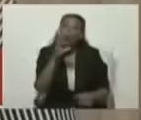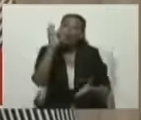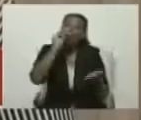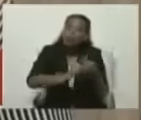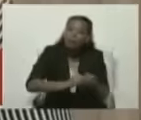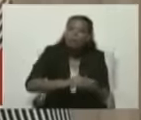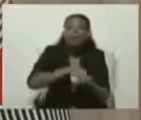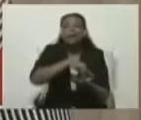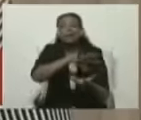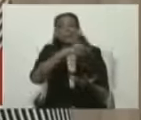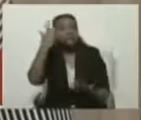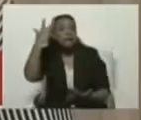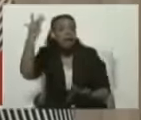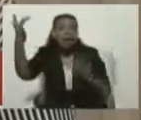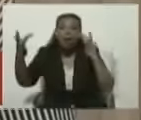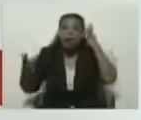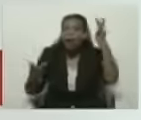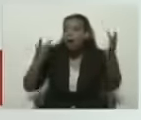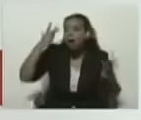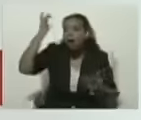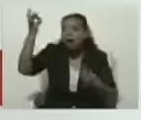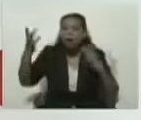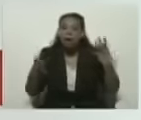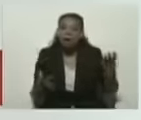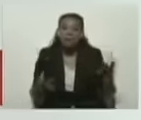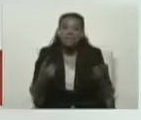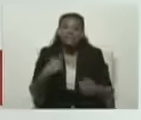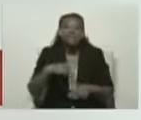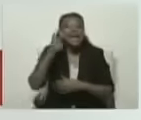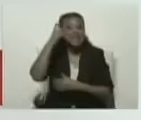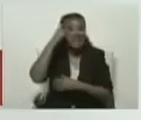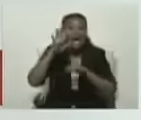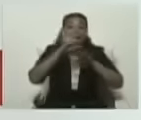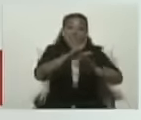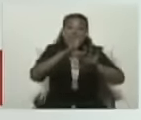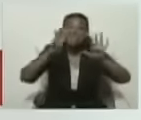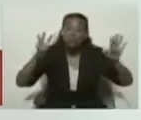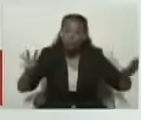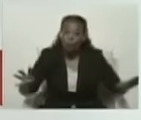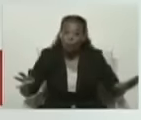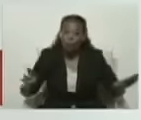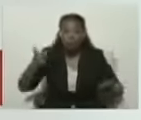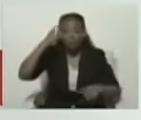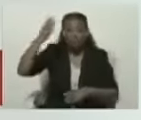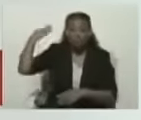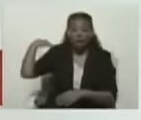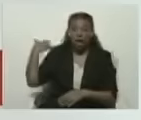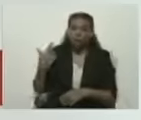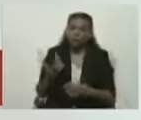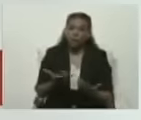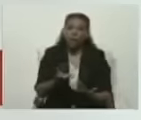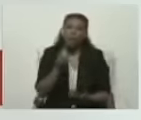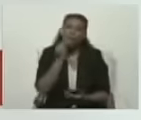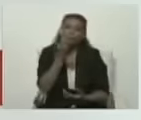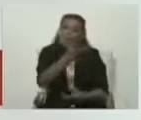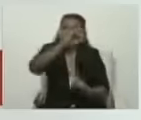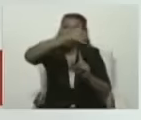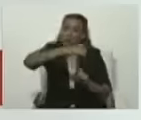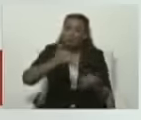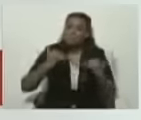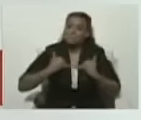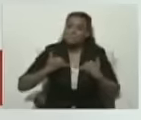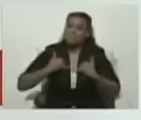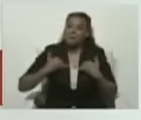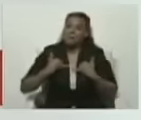montar todas sus patrañas. Si en el 19 se atrevieron a agarrar un imbécil para que se